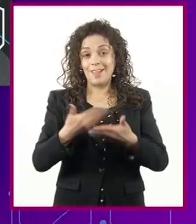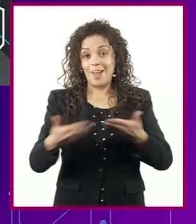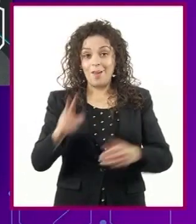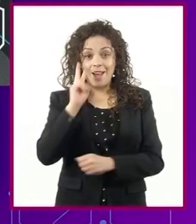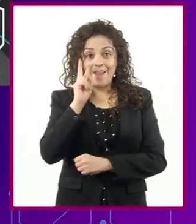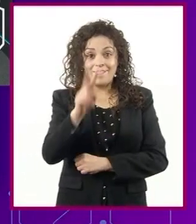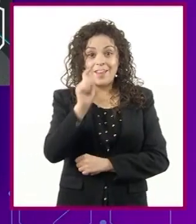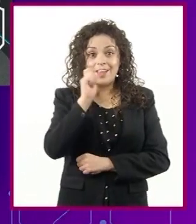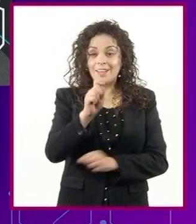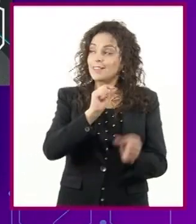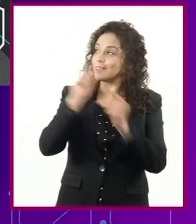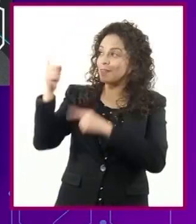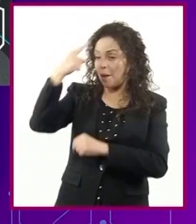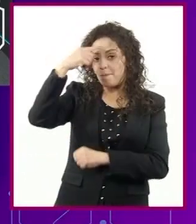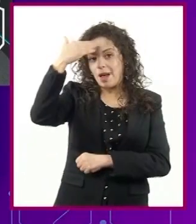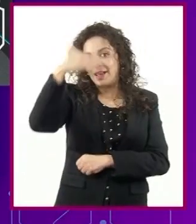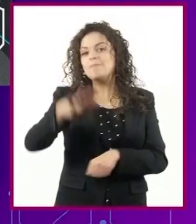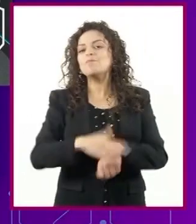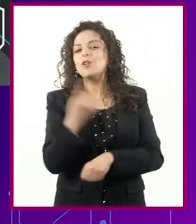la siguiente cápsula.